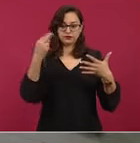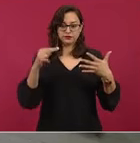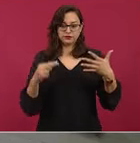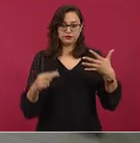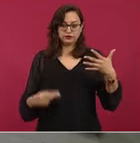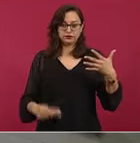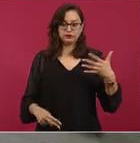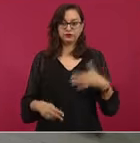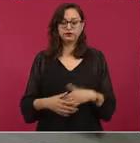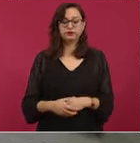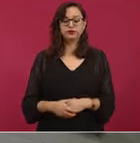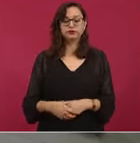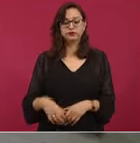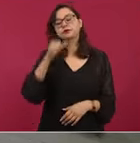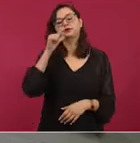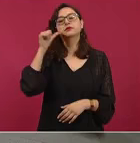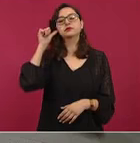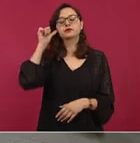de ayer.